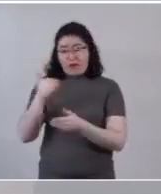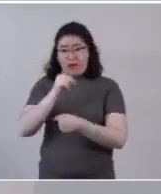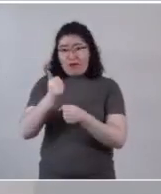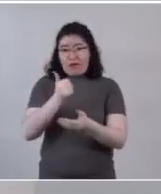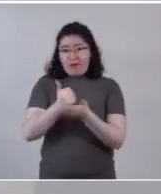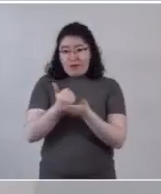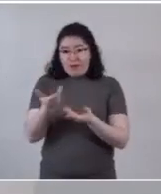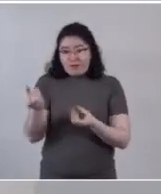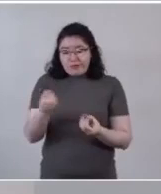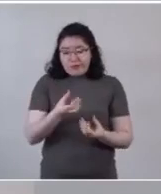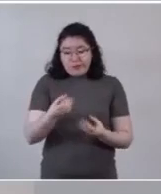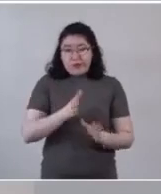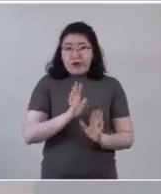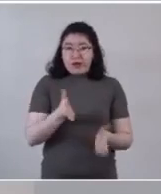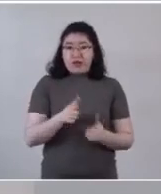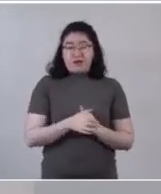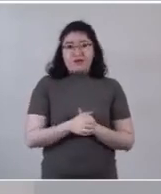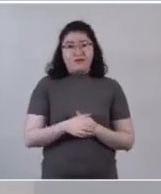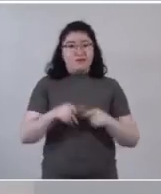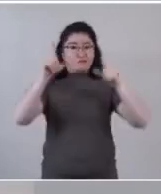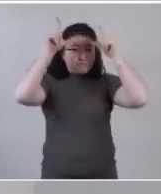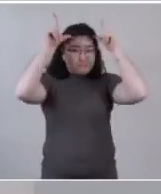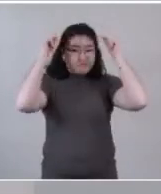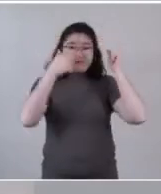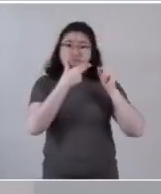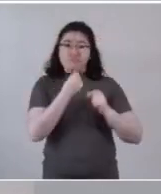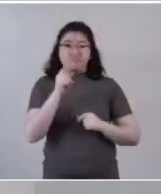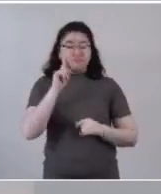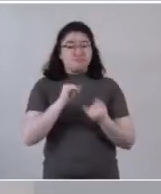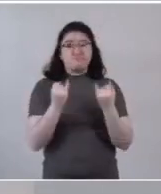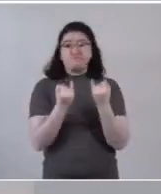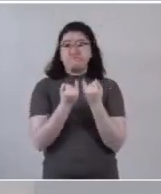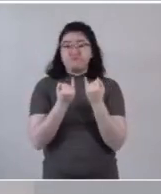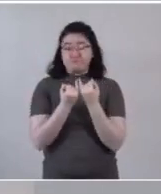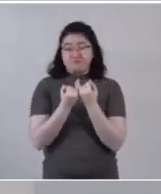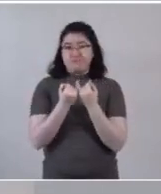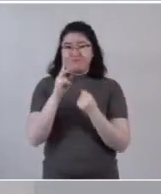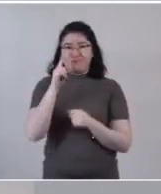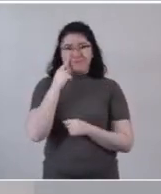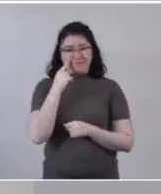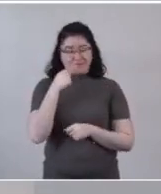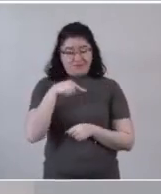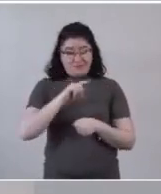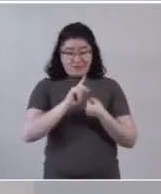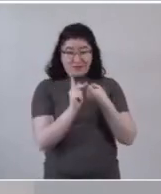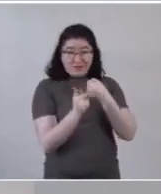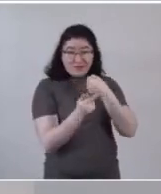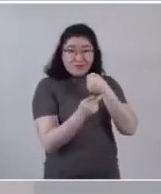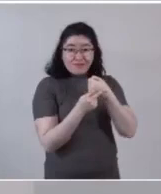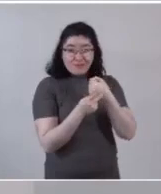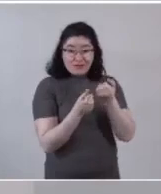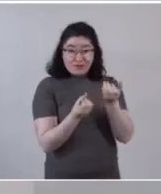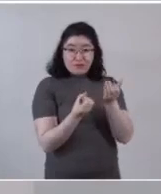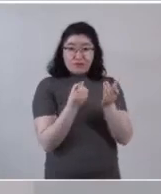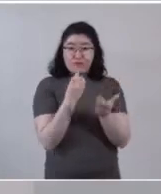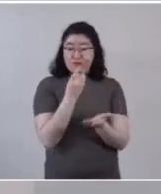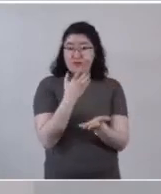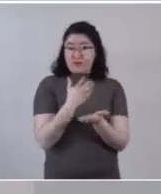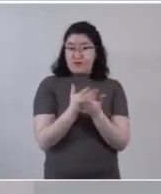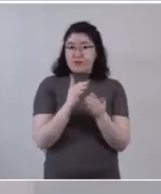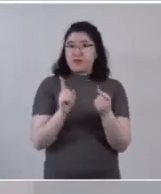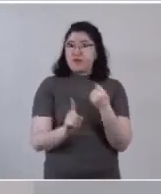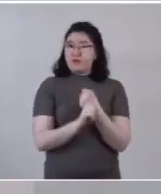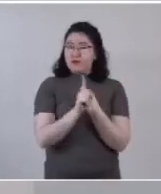la ciudad, enfermeros, enfermeras. Fíjense, en el país no solamente hay problema, bueno, no